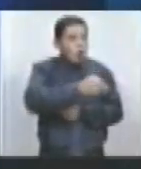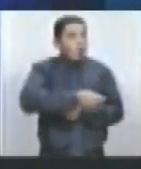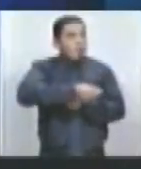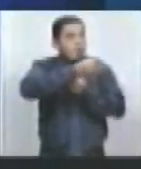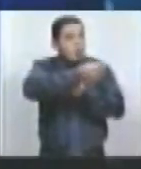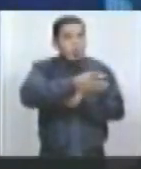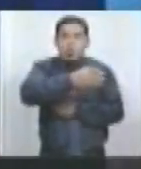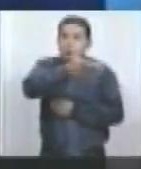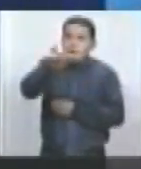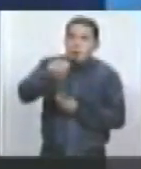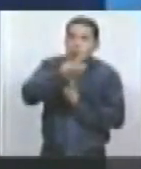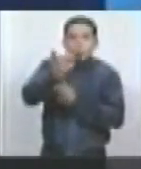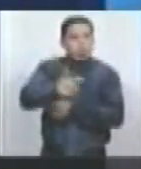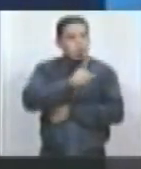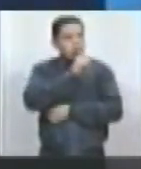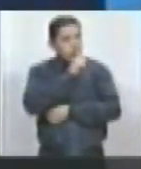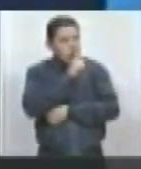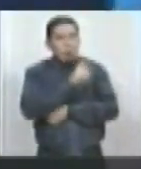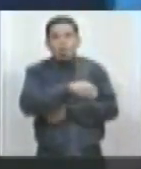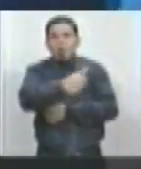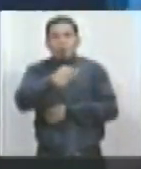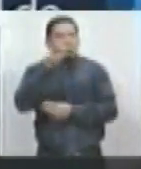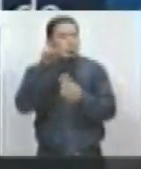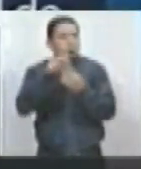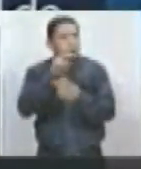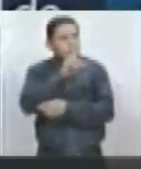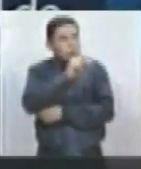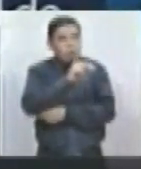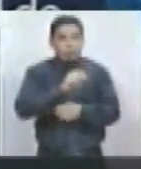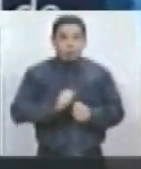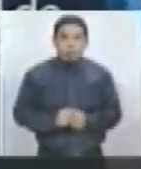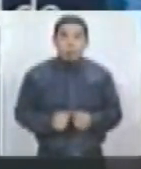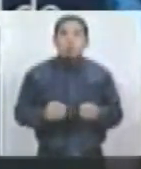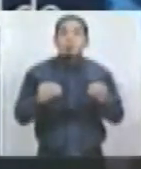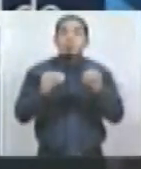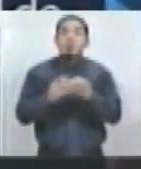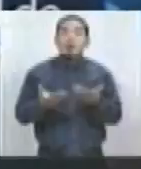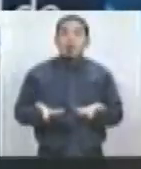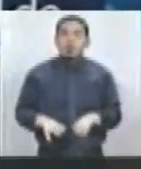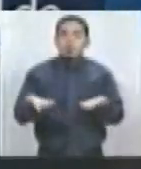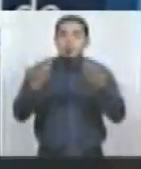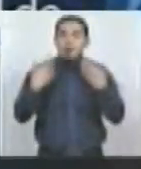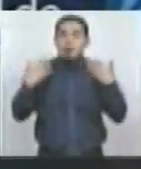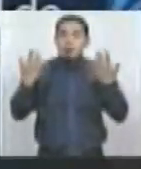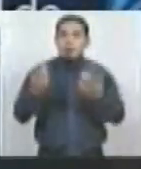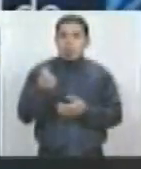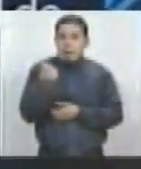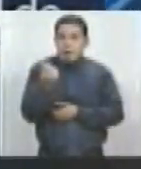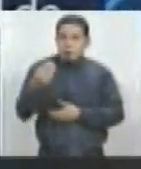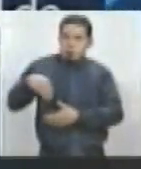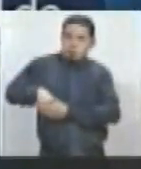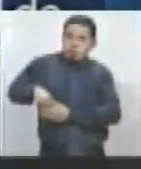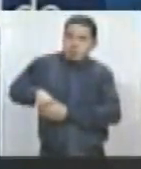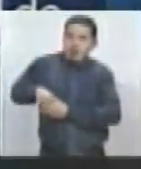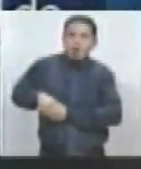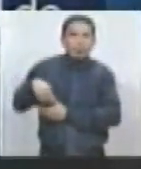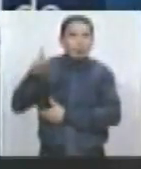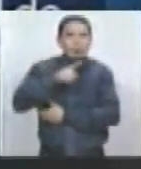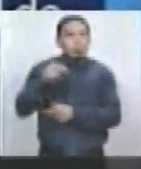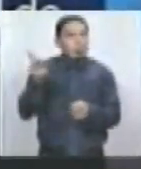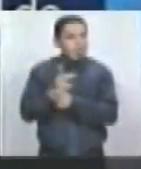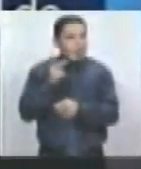tipo de información familiar a personas desconocidas. Lleve consigo la menor cantidad de dinero en efectivo que les sea